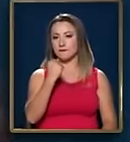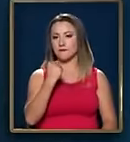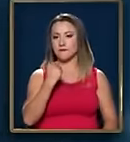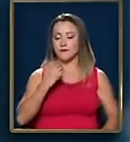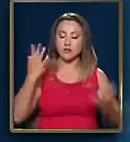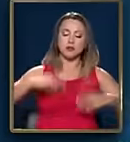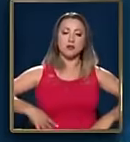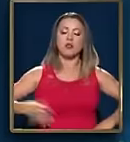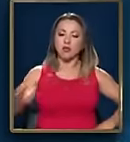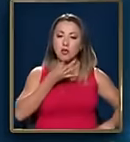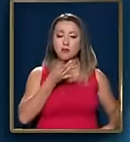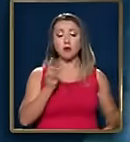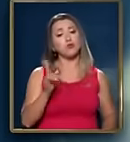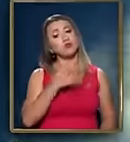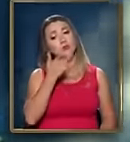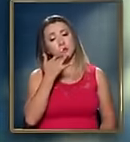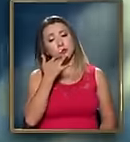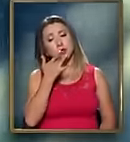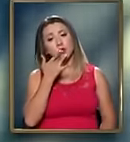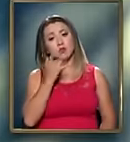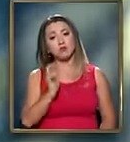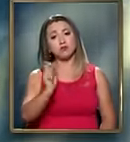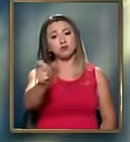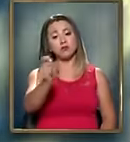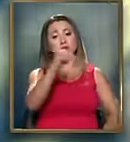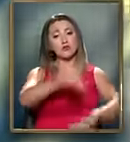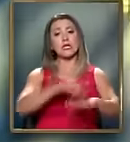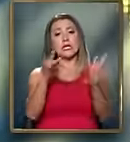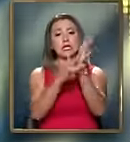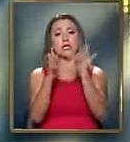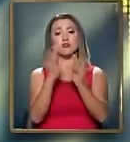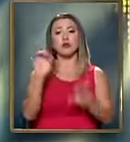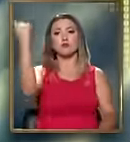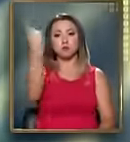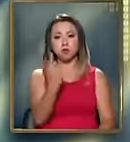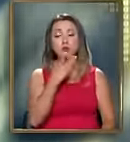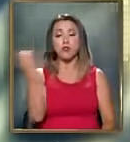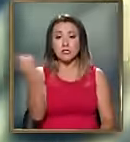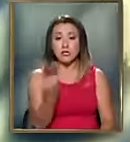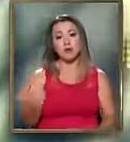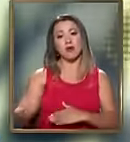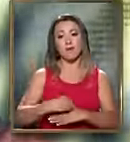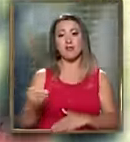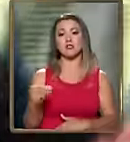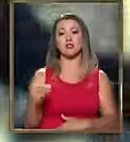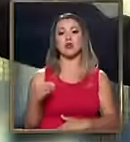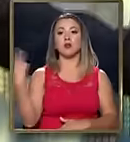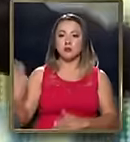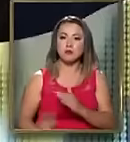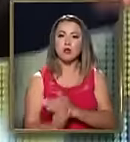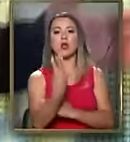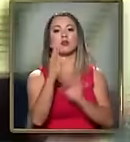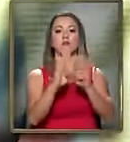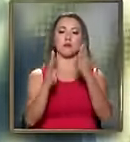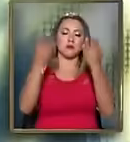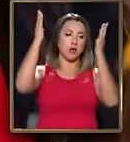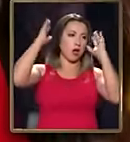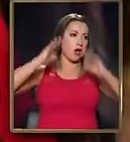Dígame. No, era simplemente para anunciarle que Cristo ya viene. Ya le dije, cuando llegue me avisan, entran los tres de un viaje. Claro, acá